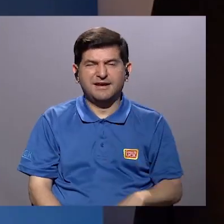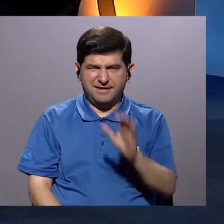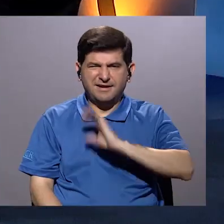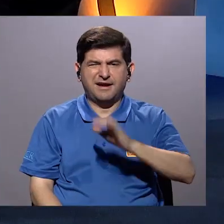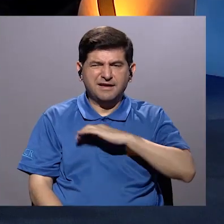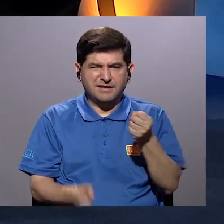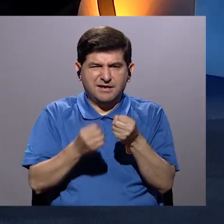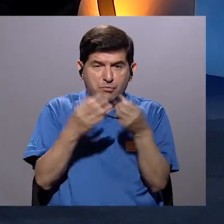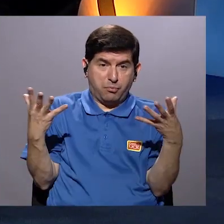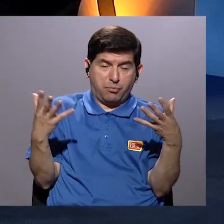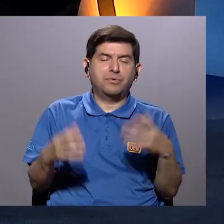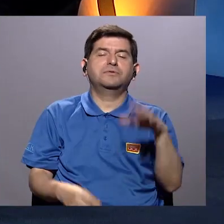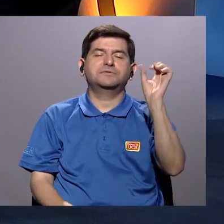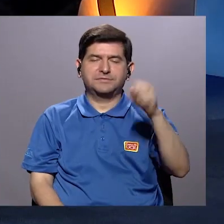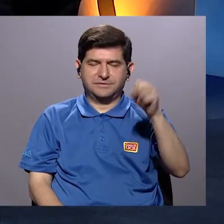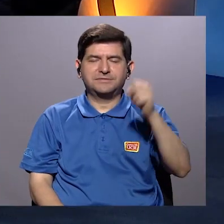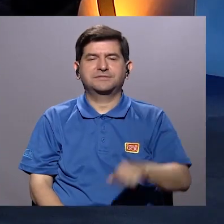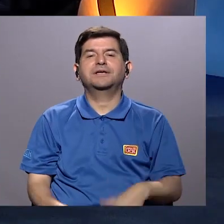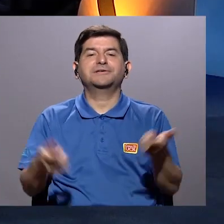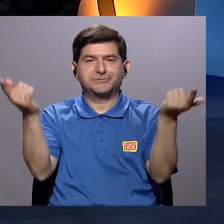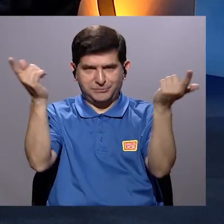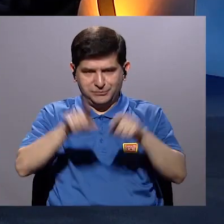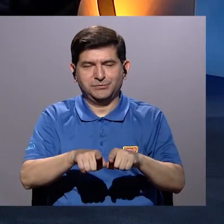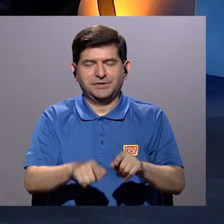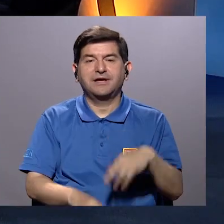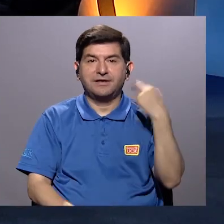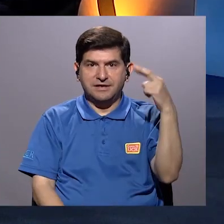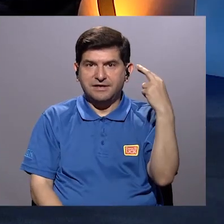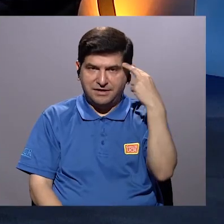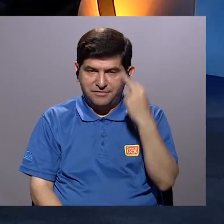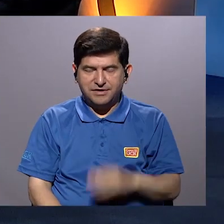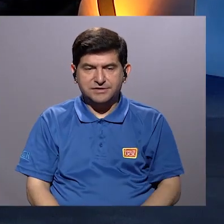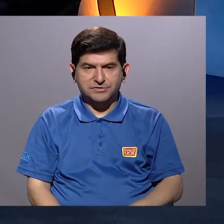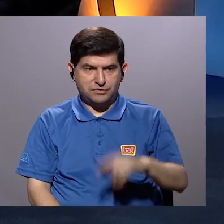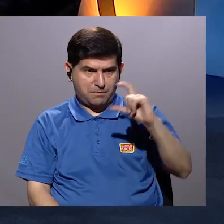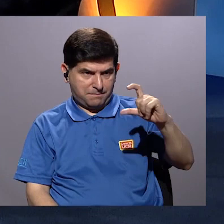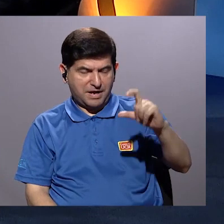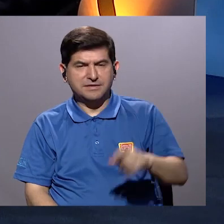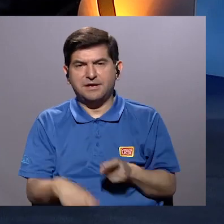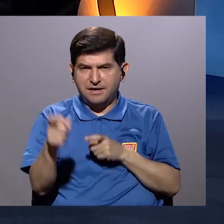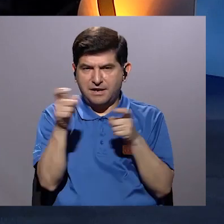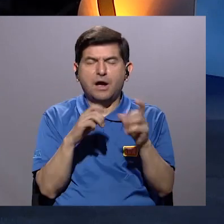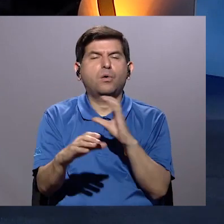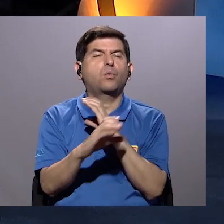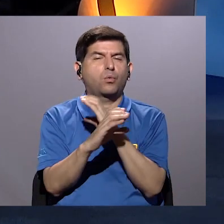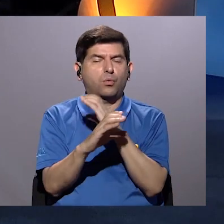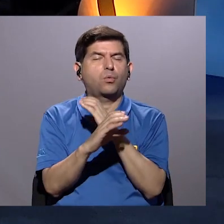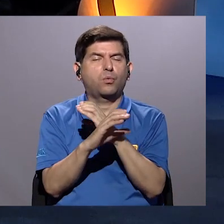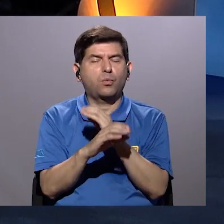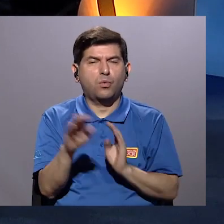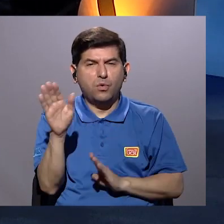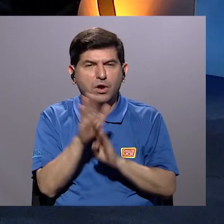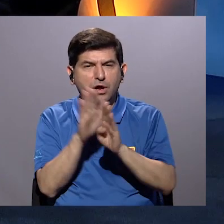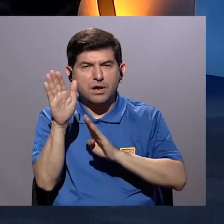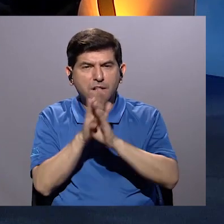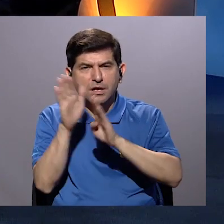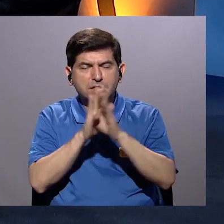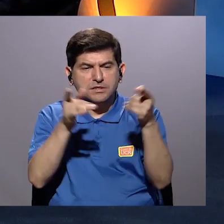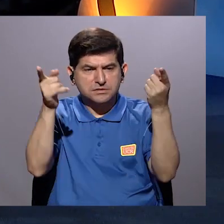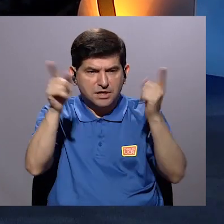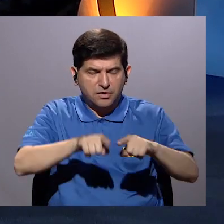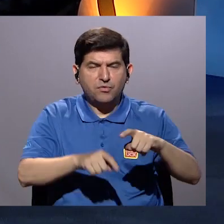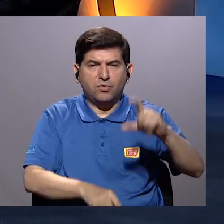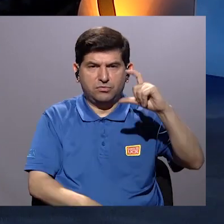Sí, el litio tiene la tendencia a explotar, y por eso es que las baterías hay que manejarlas con mucho cuidado, y el desarrollo que ha venido ocurriendo en las